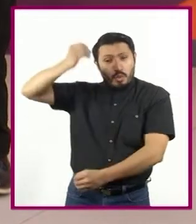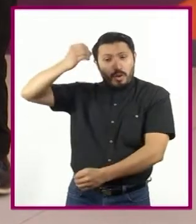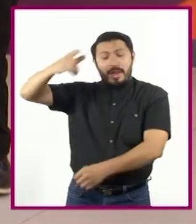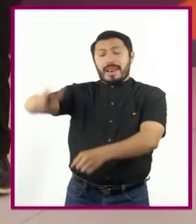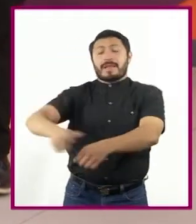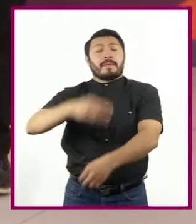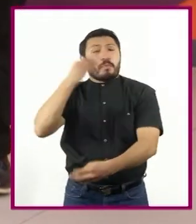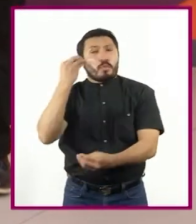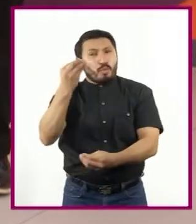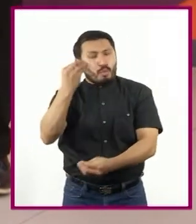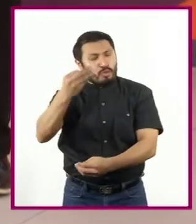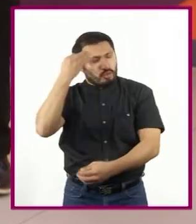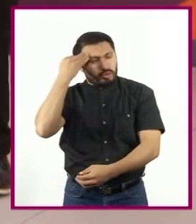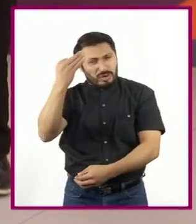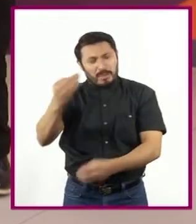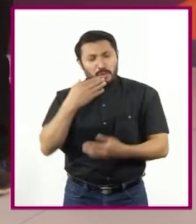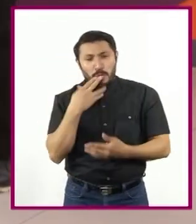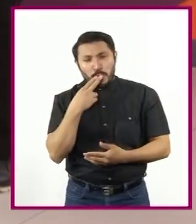larga.